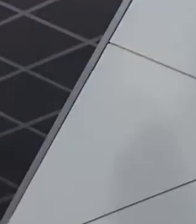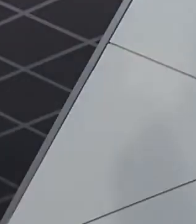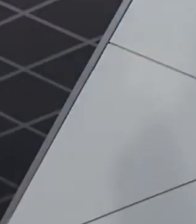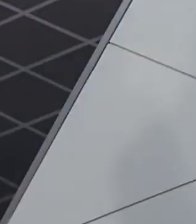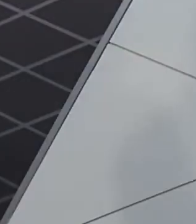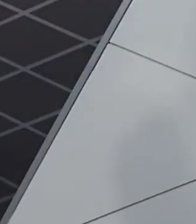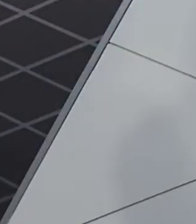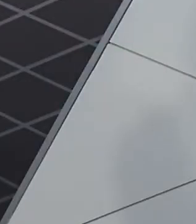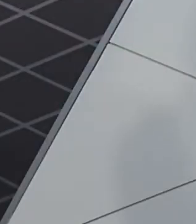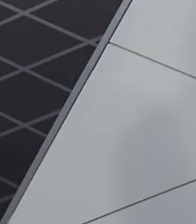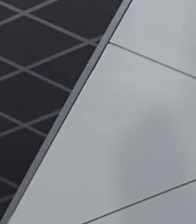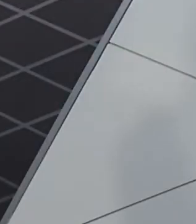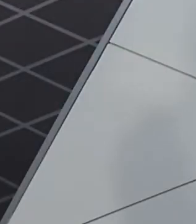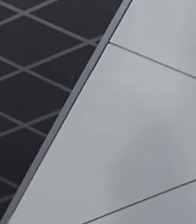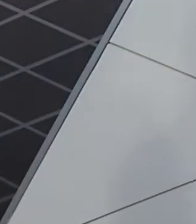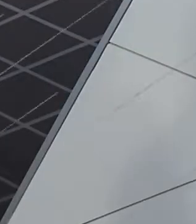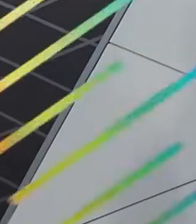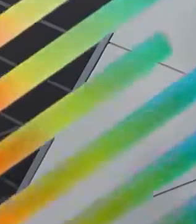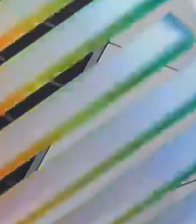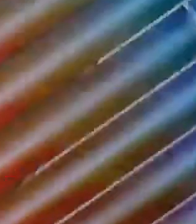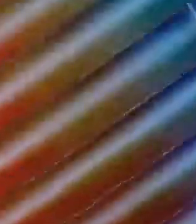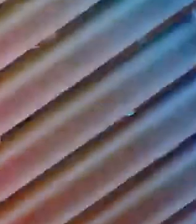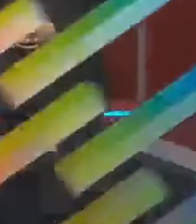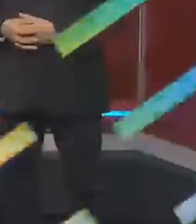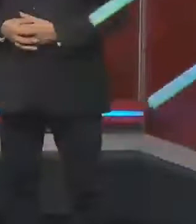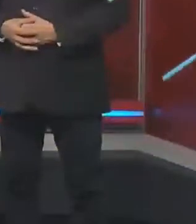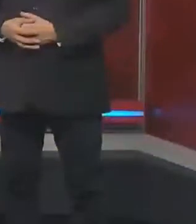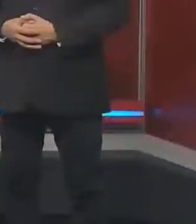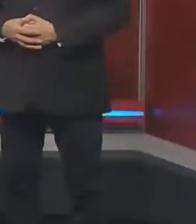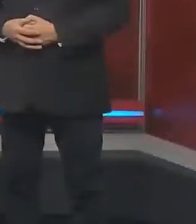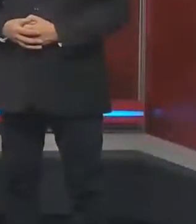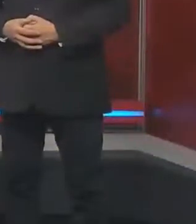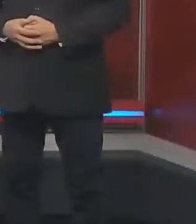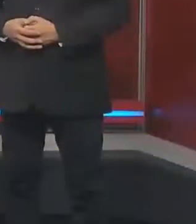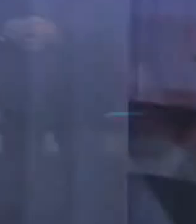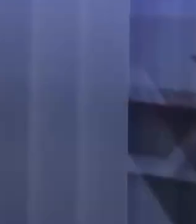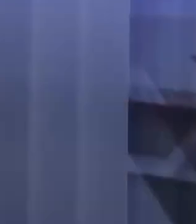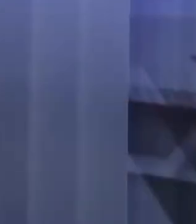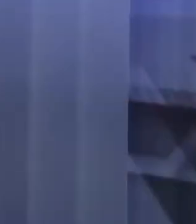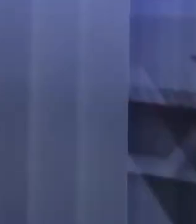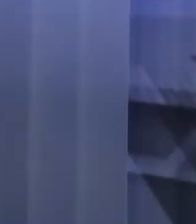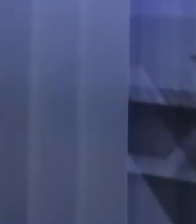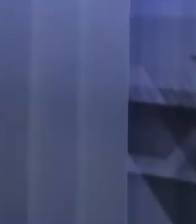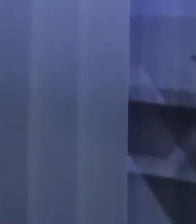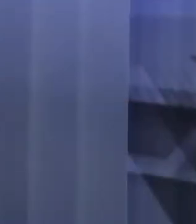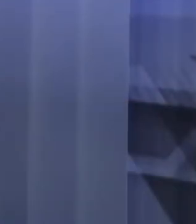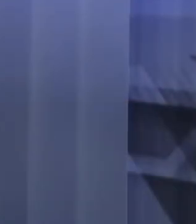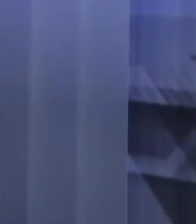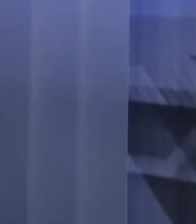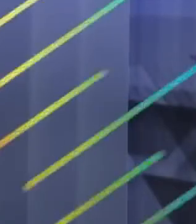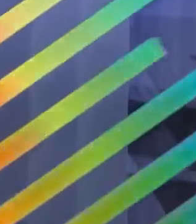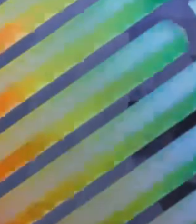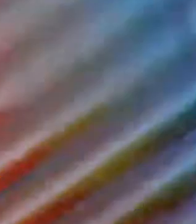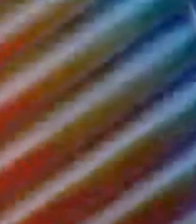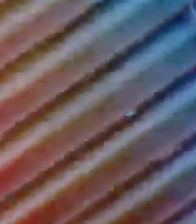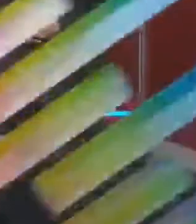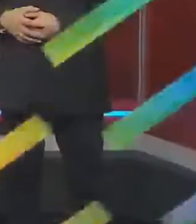región metropolitana o higgins o higgins